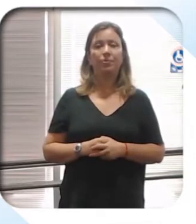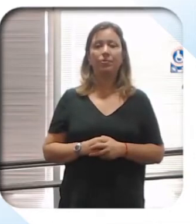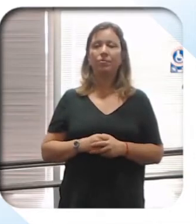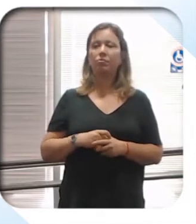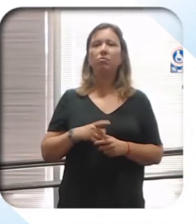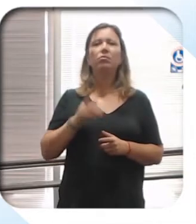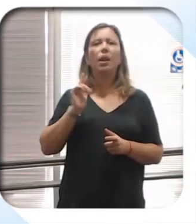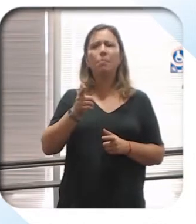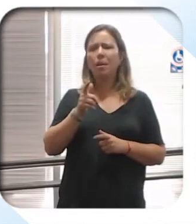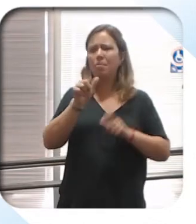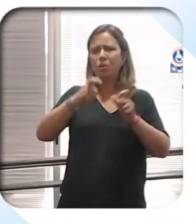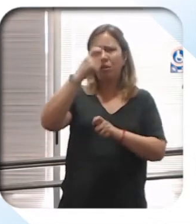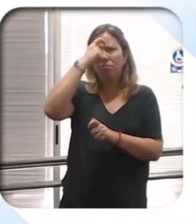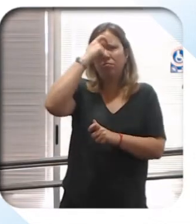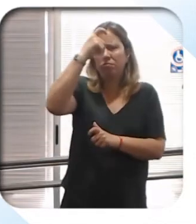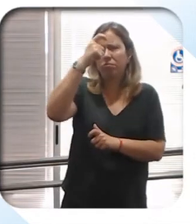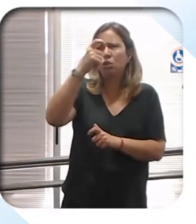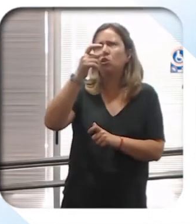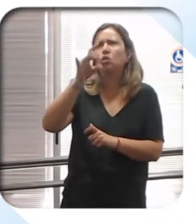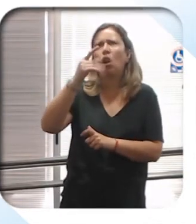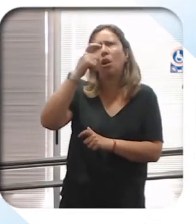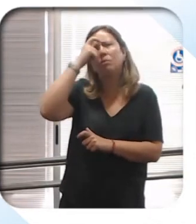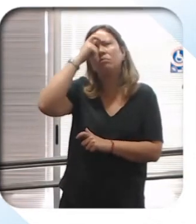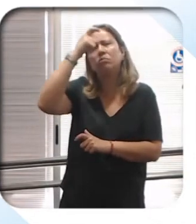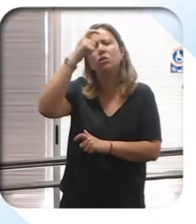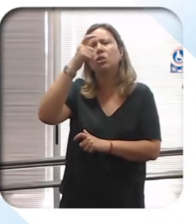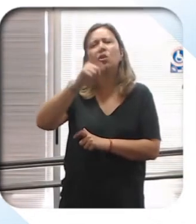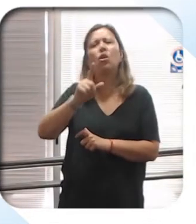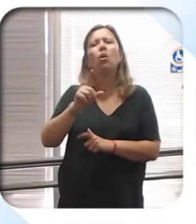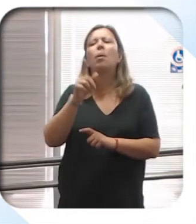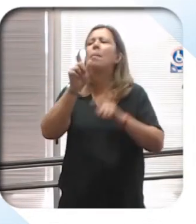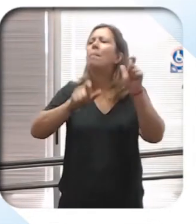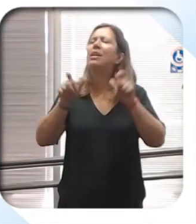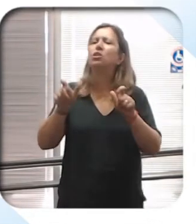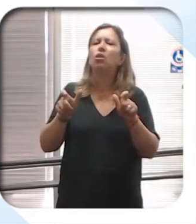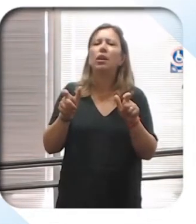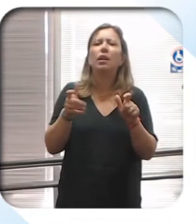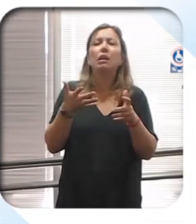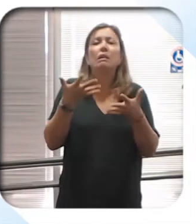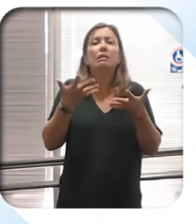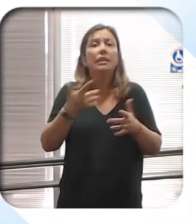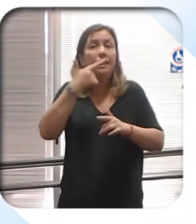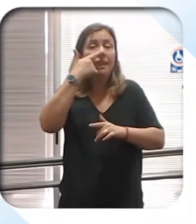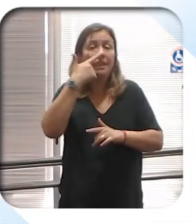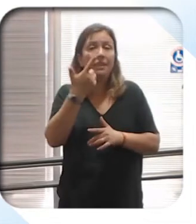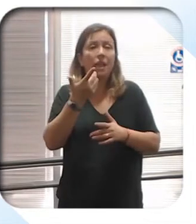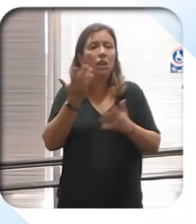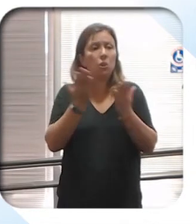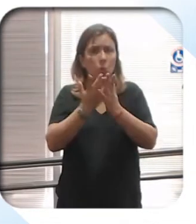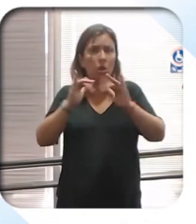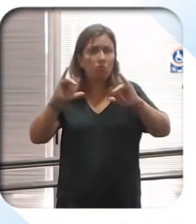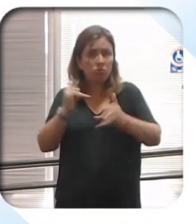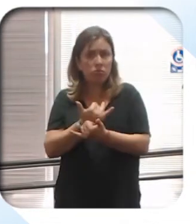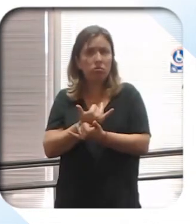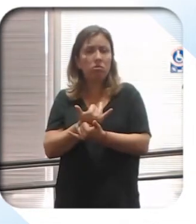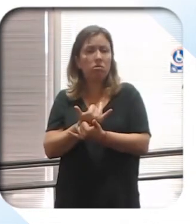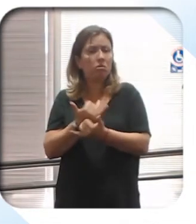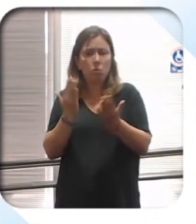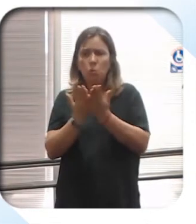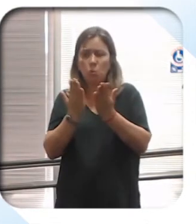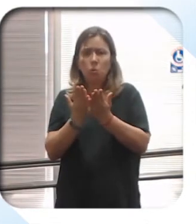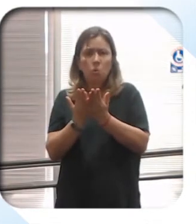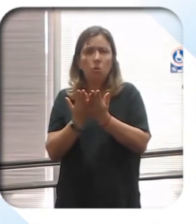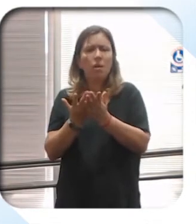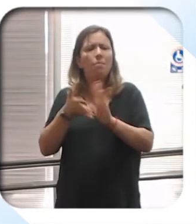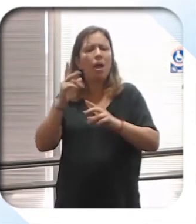quizás en expertos, no me gusta llamarle la palabra así, sino en personas interesadas y que han estudiado lo más que pudieron